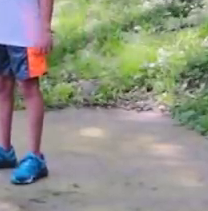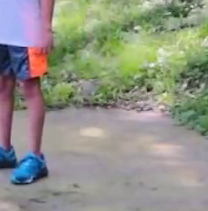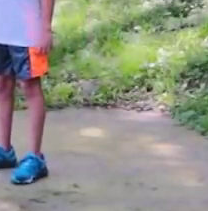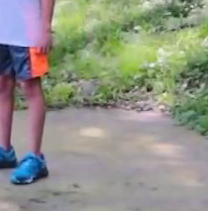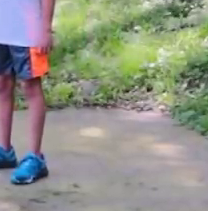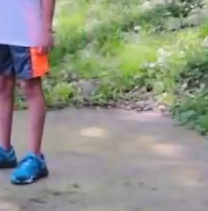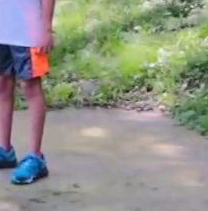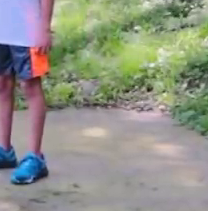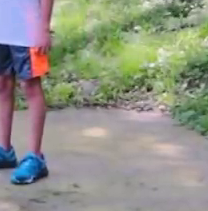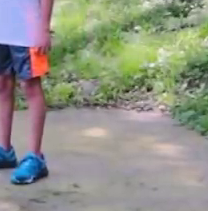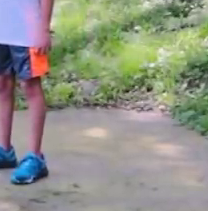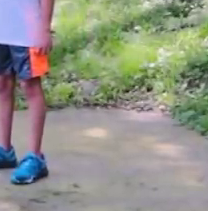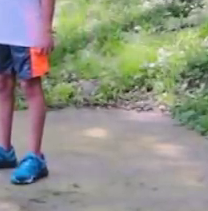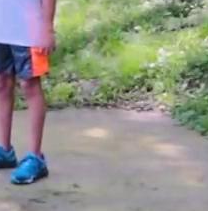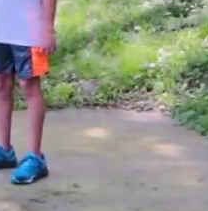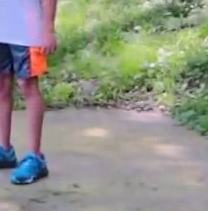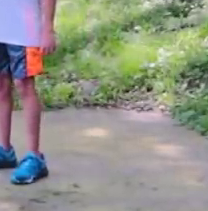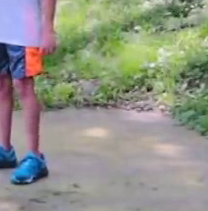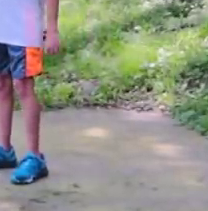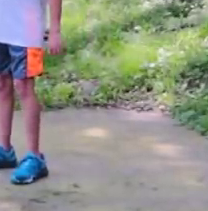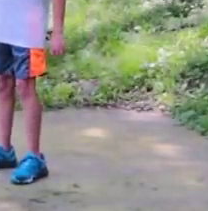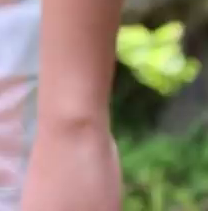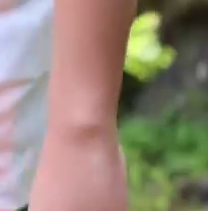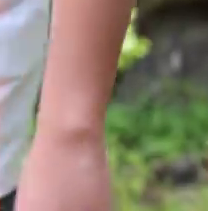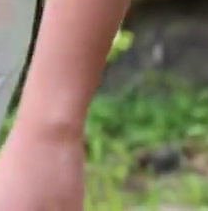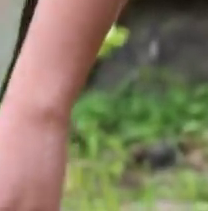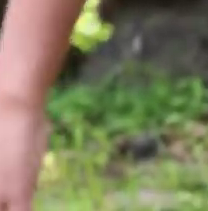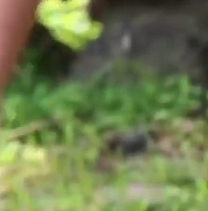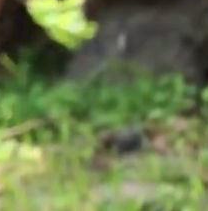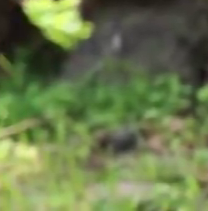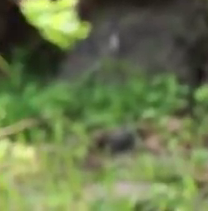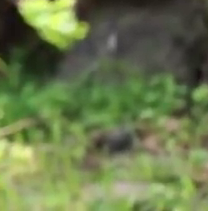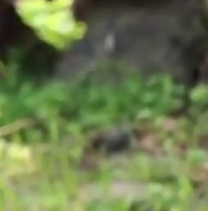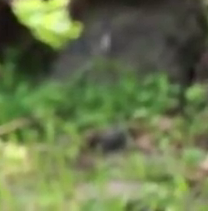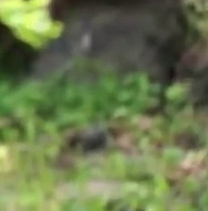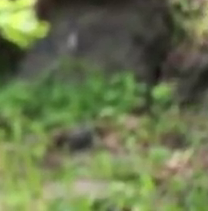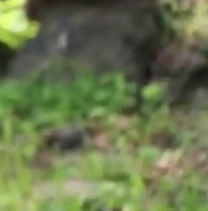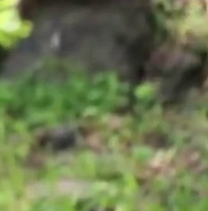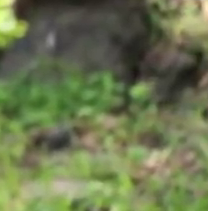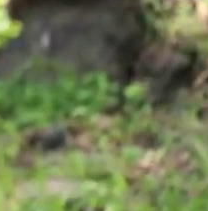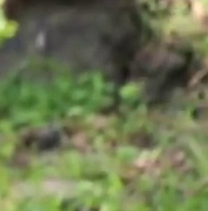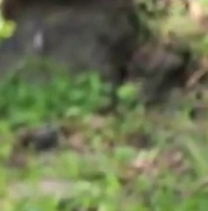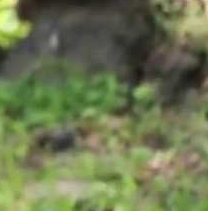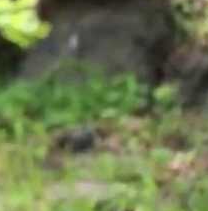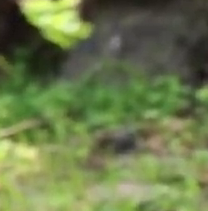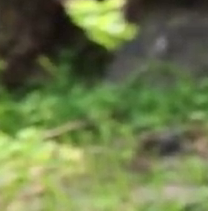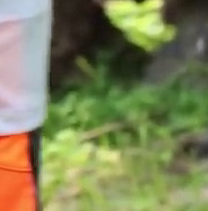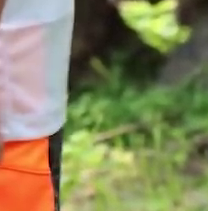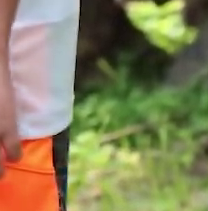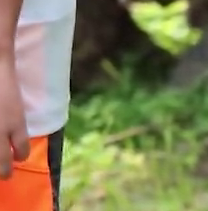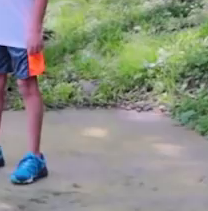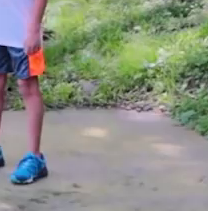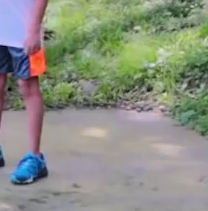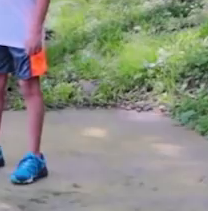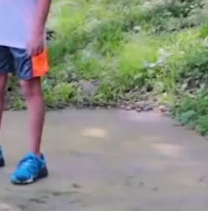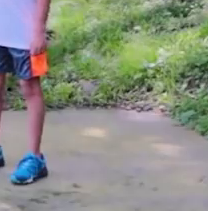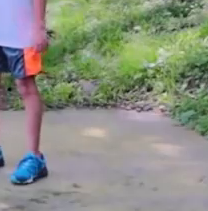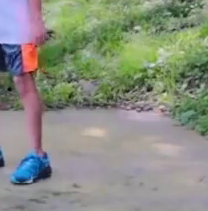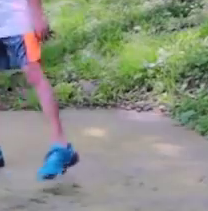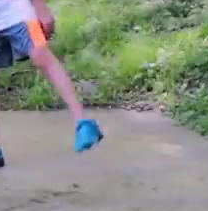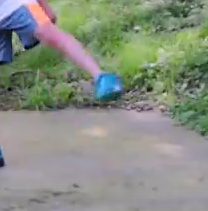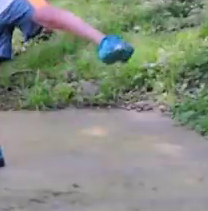Y vamos a levantarla a 45 grados de forma frontal y bajamos. Muy bien, y vamos a alternar ahora pierna